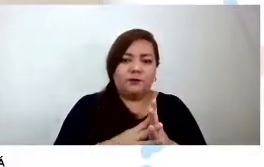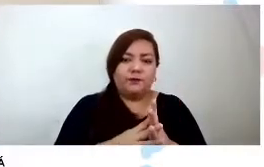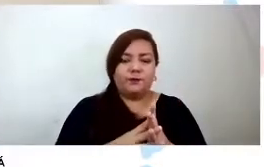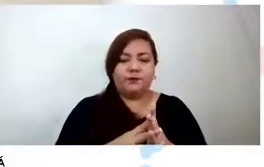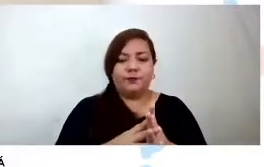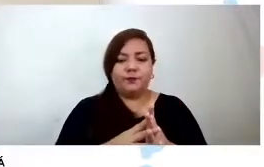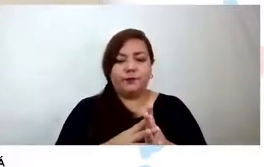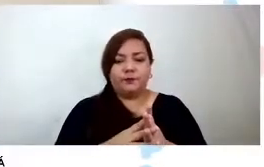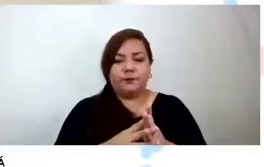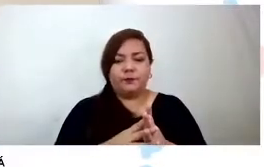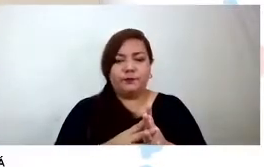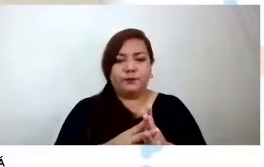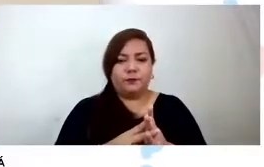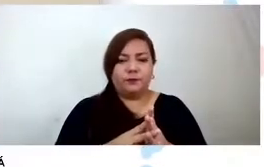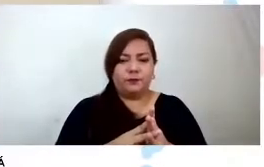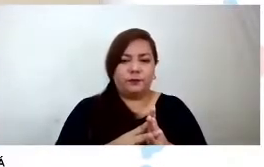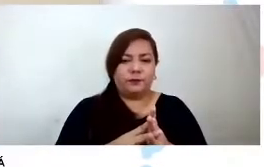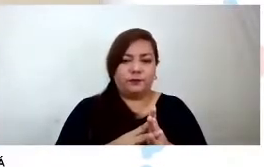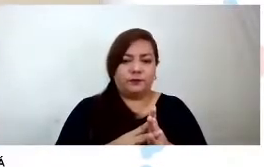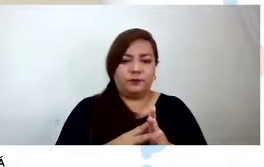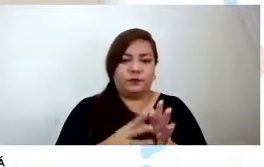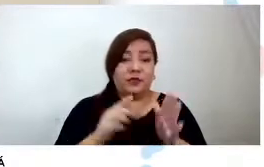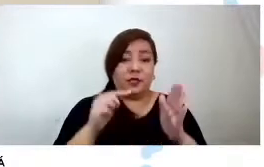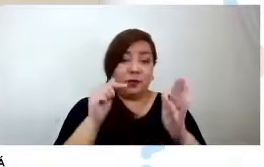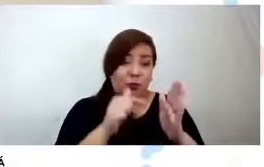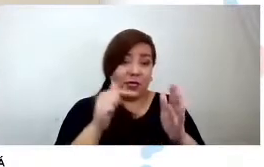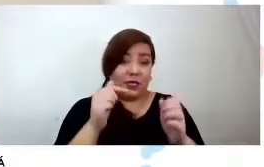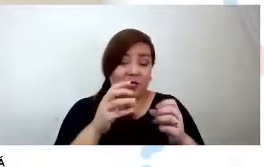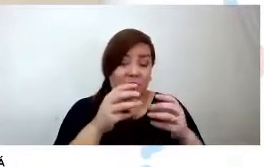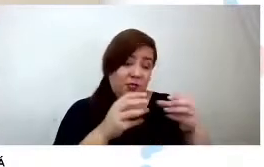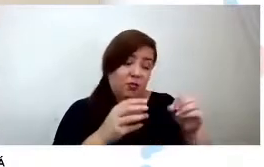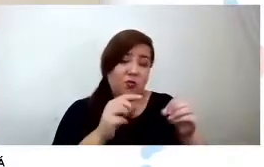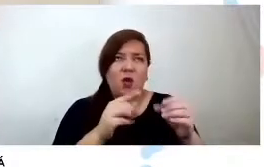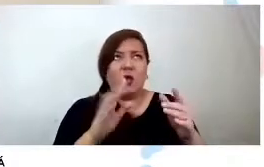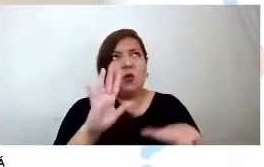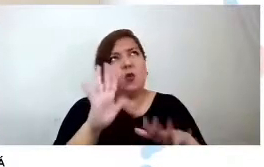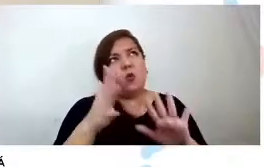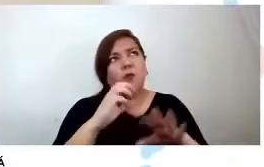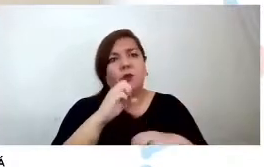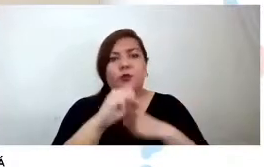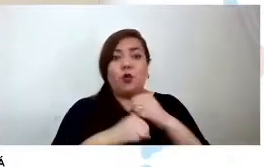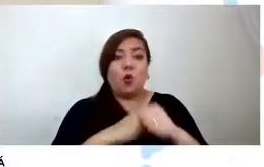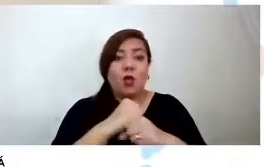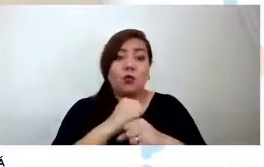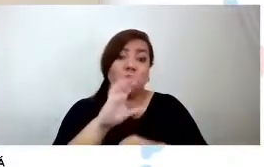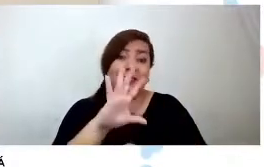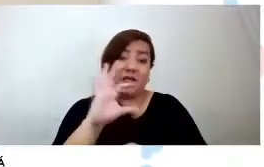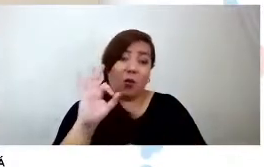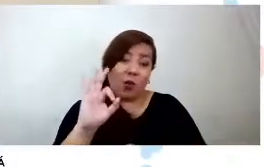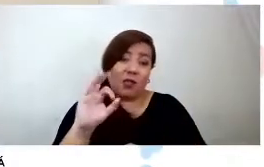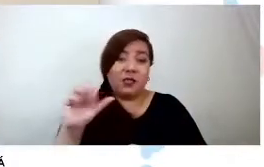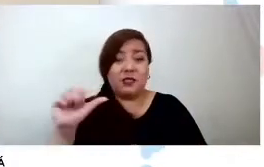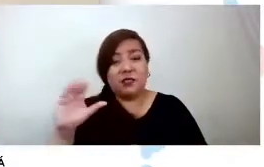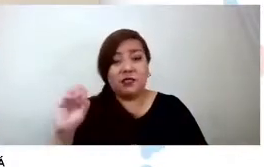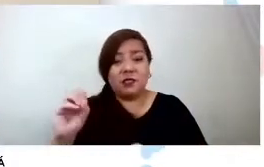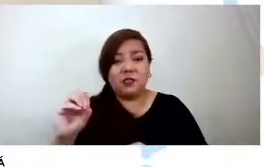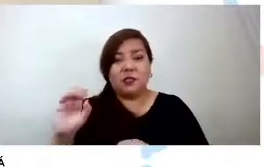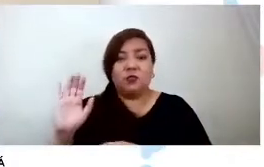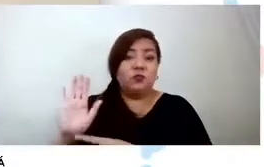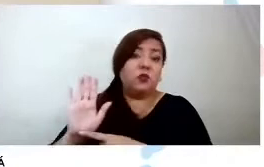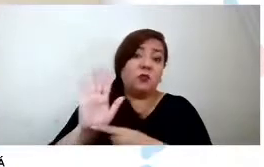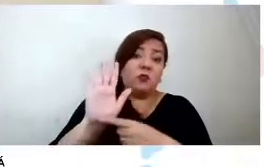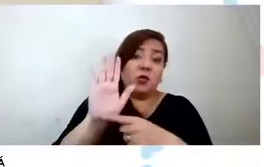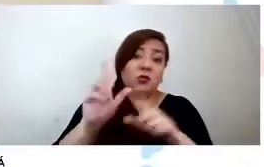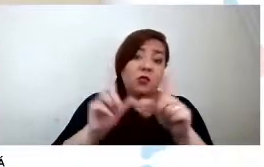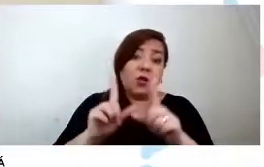intervenir la pieza mayormente, porque esto en los años 50, 60 estuvo expuesto en algunas salas